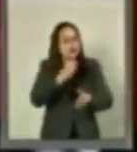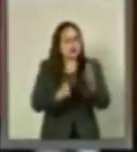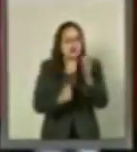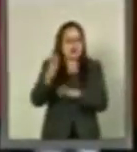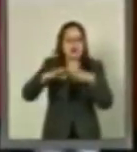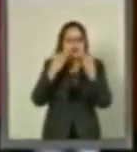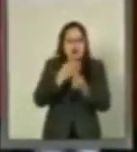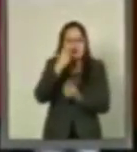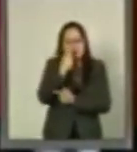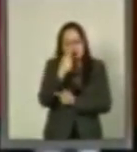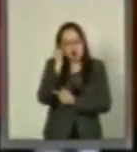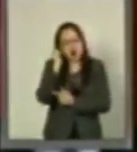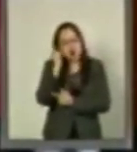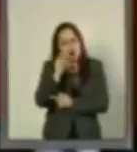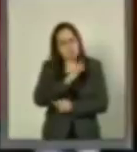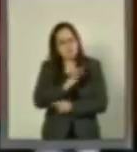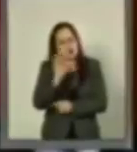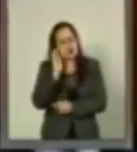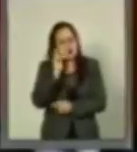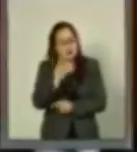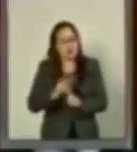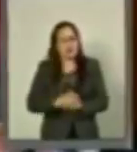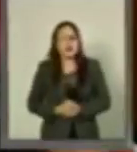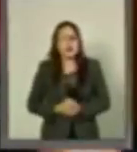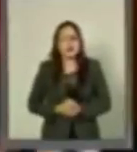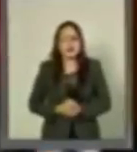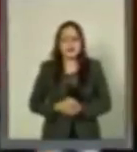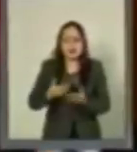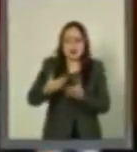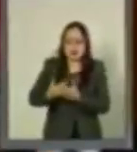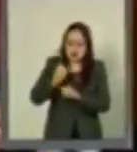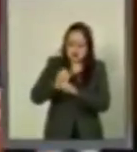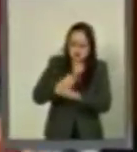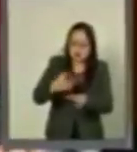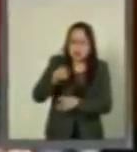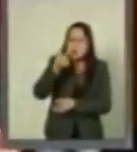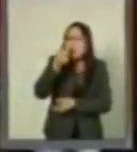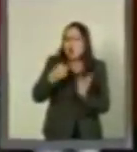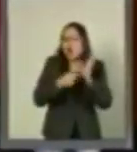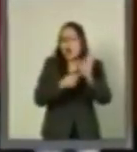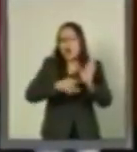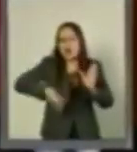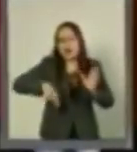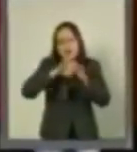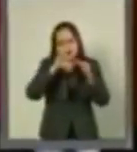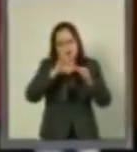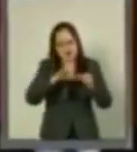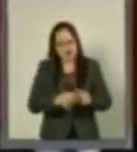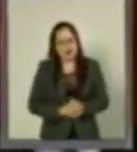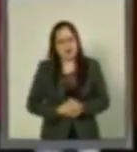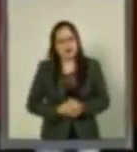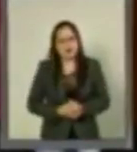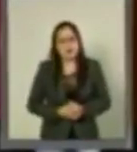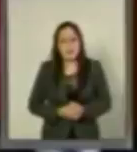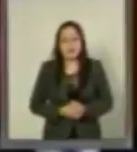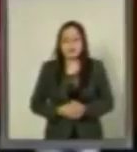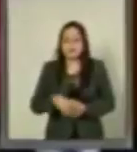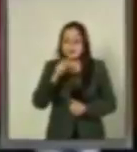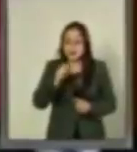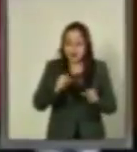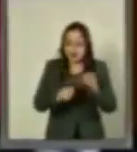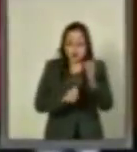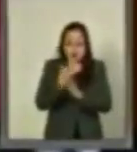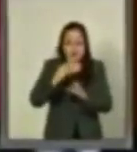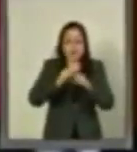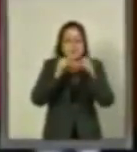modelo de policía, dadas las estadísticas poquitas a las que he referido en este momento. Y sobre el nuevo sistema de